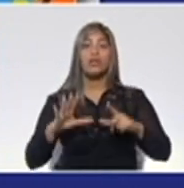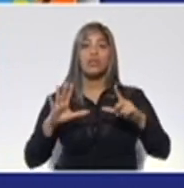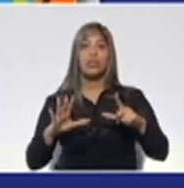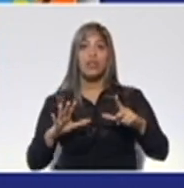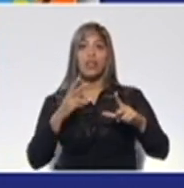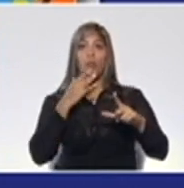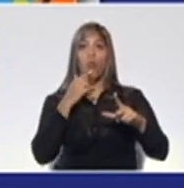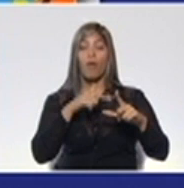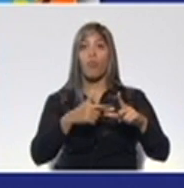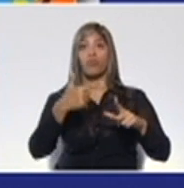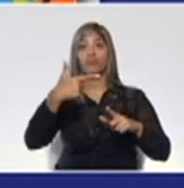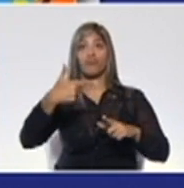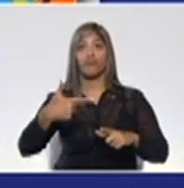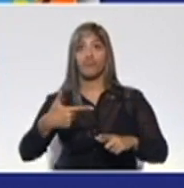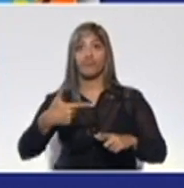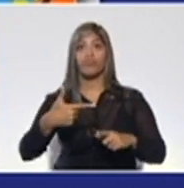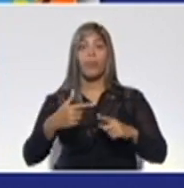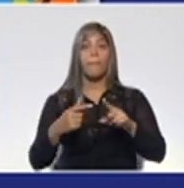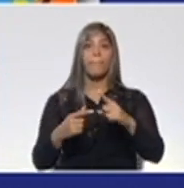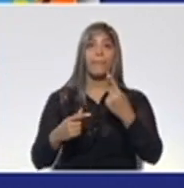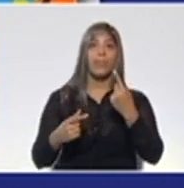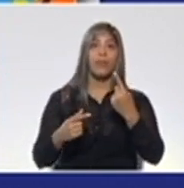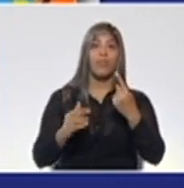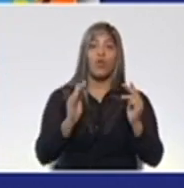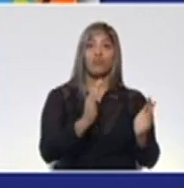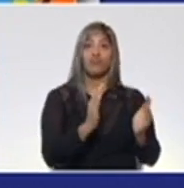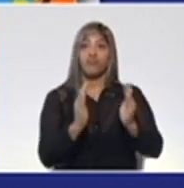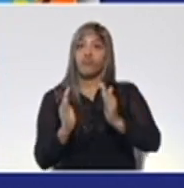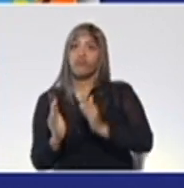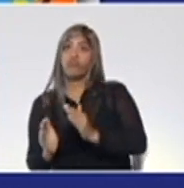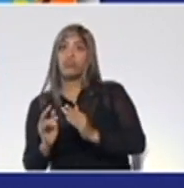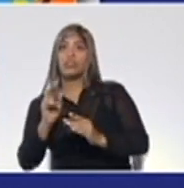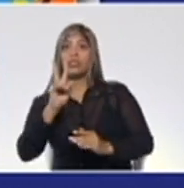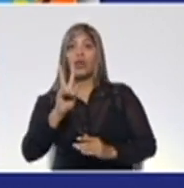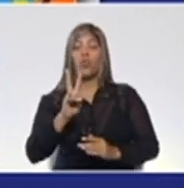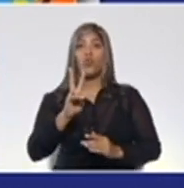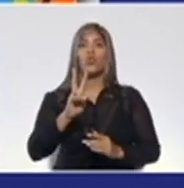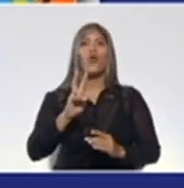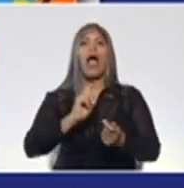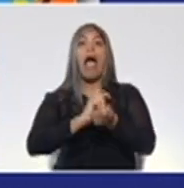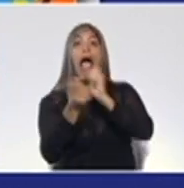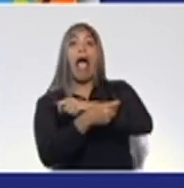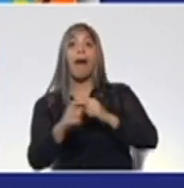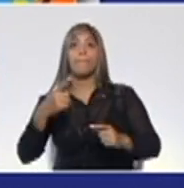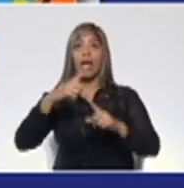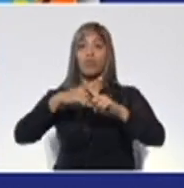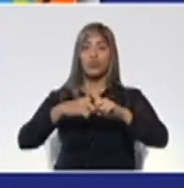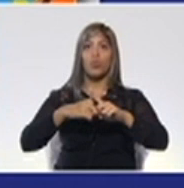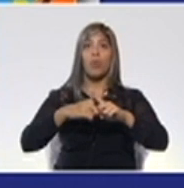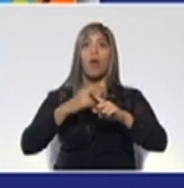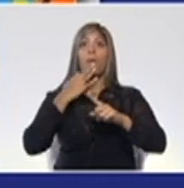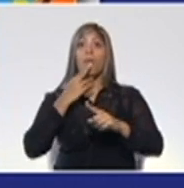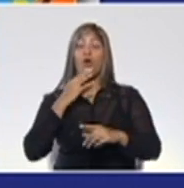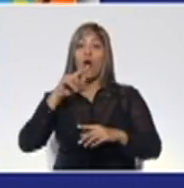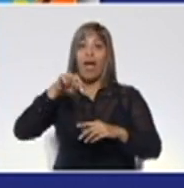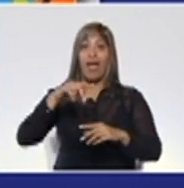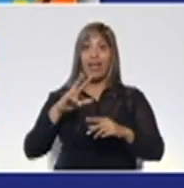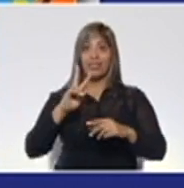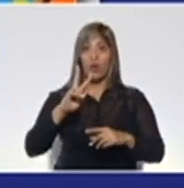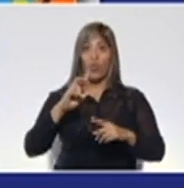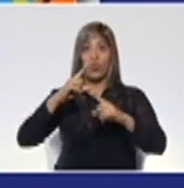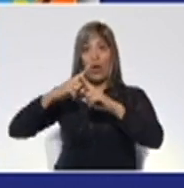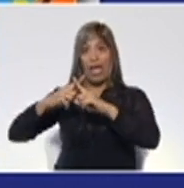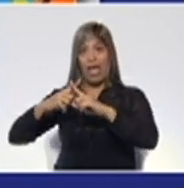está dividiendo en el primer miembro pasa al segundo miembro multiplicando, y la x que está dividiendo en el segundo